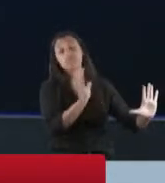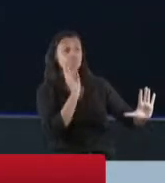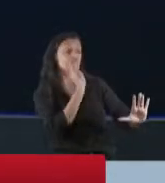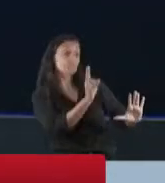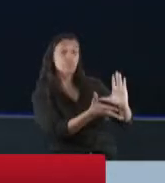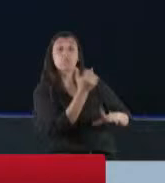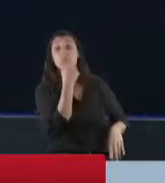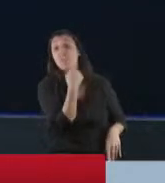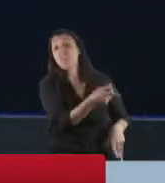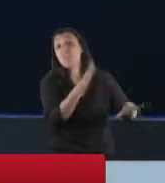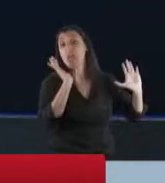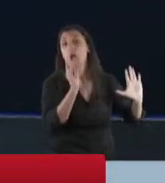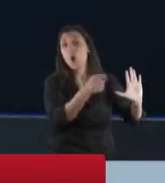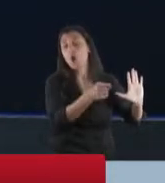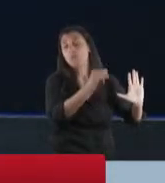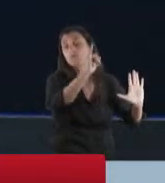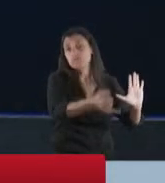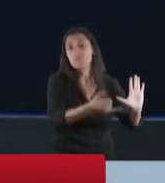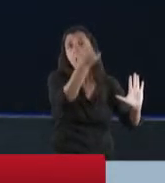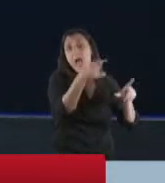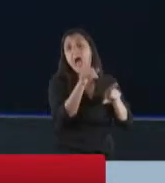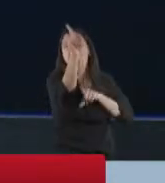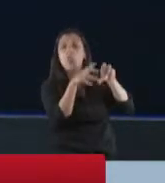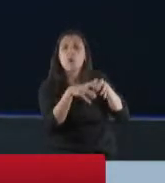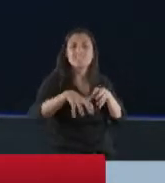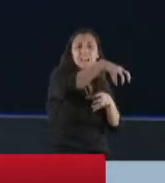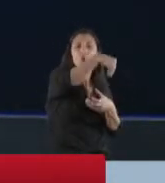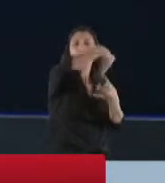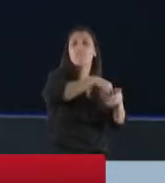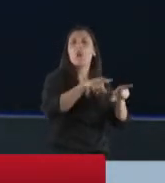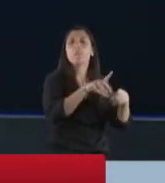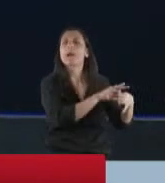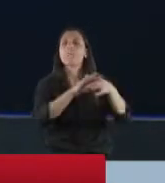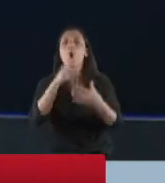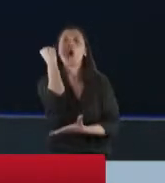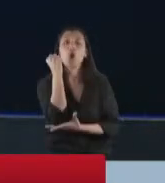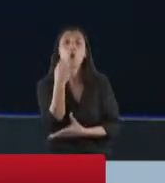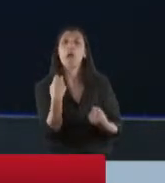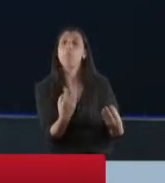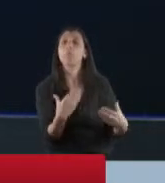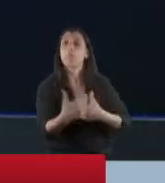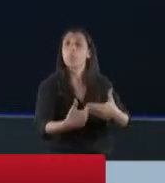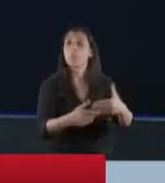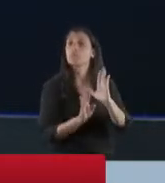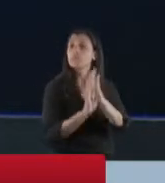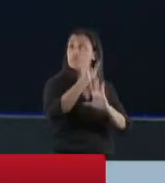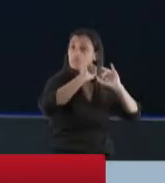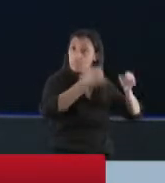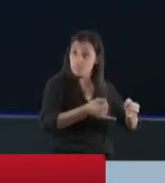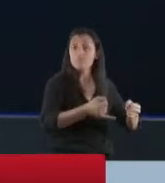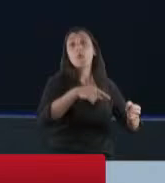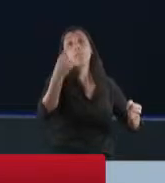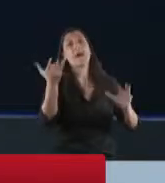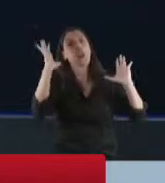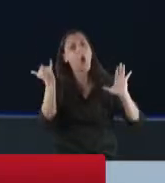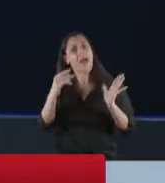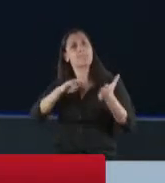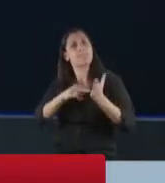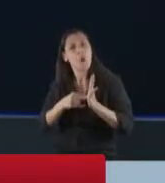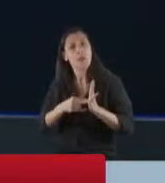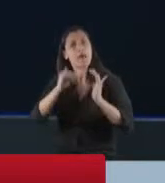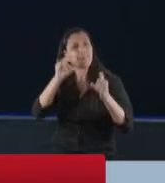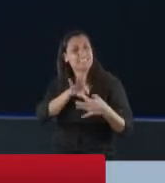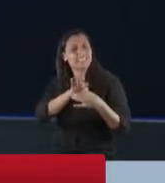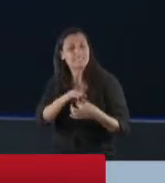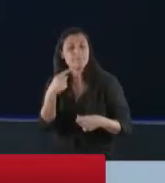vialidad. Un martes con mucha tensión, en principio, ¿no? Por manifestaciones, marchas, hasta se habla de